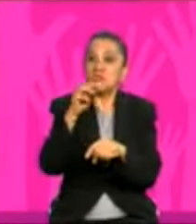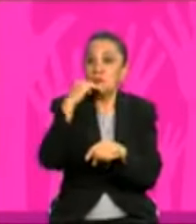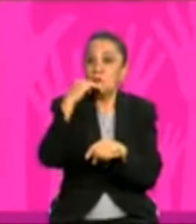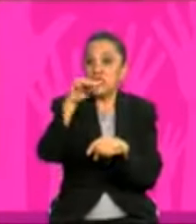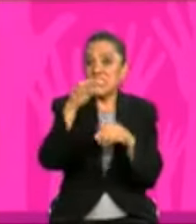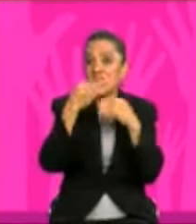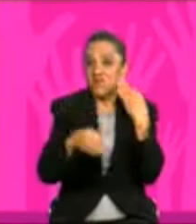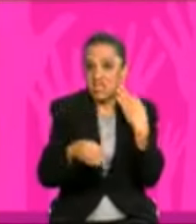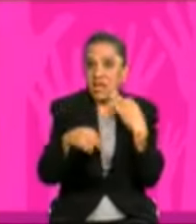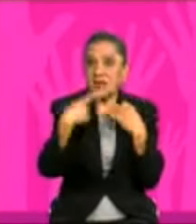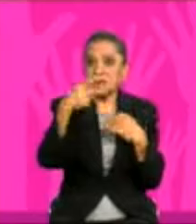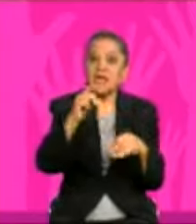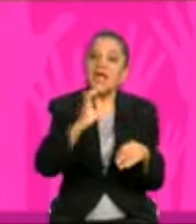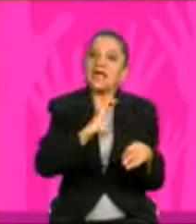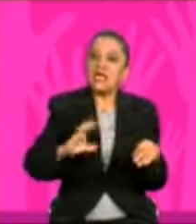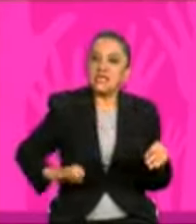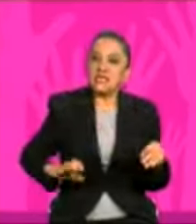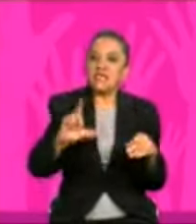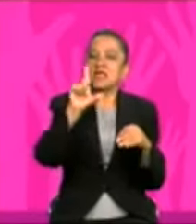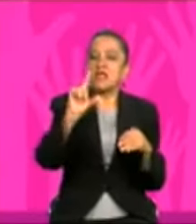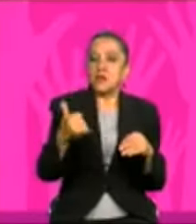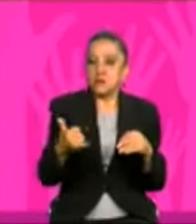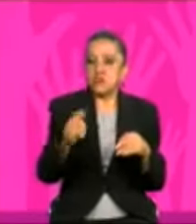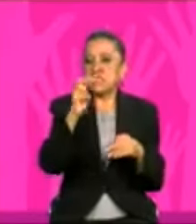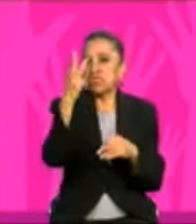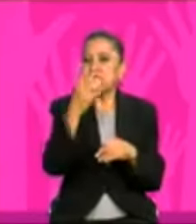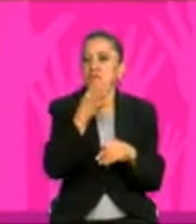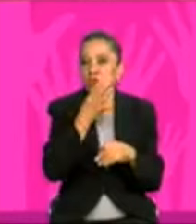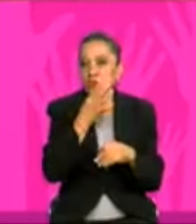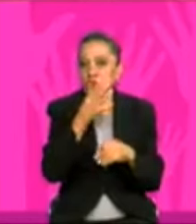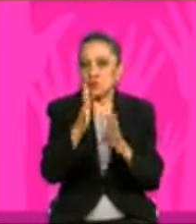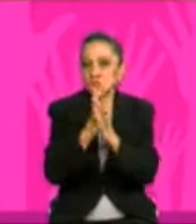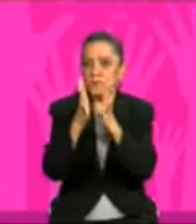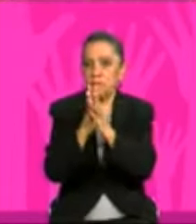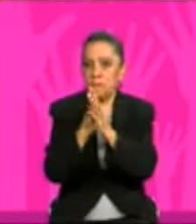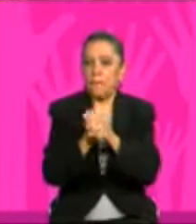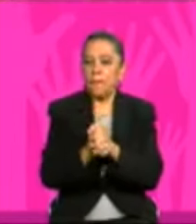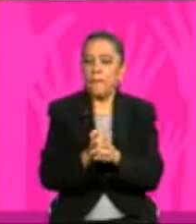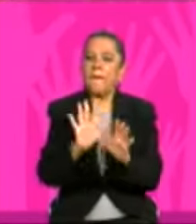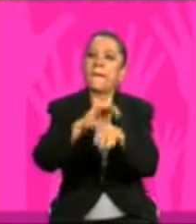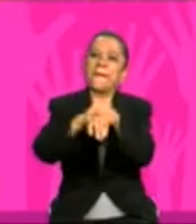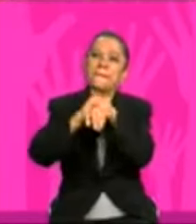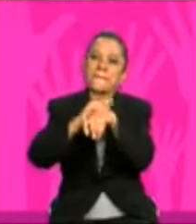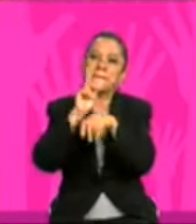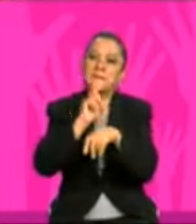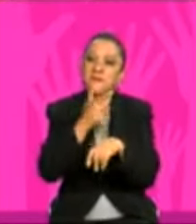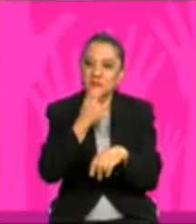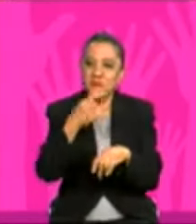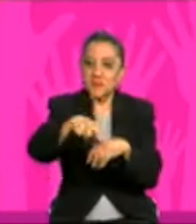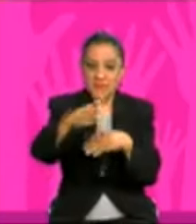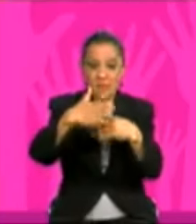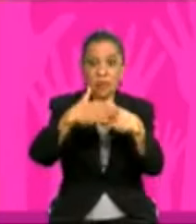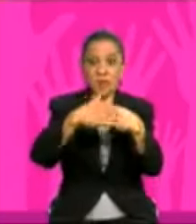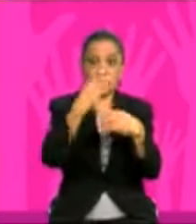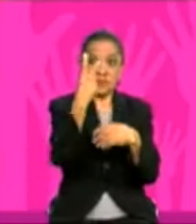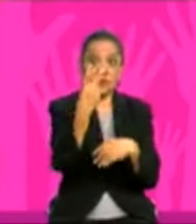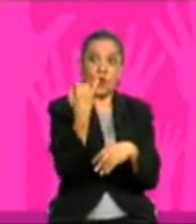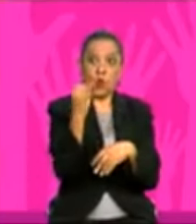Mesa Guzmán con su tiempo de participación de 3 minutos. Amigas y amigos, el próximo 2 de